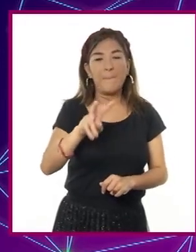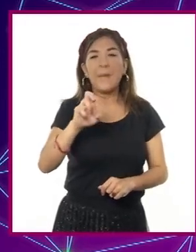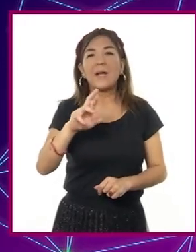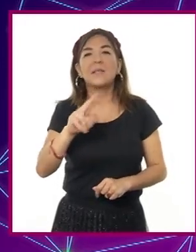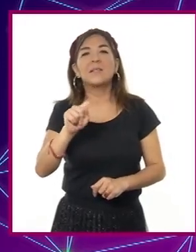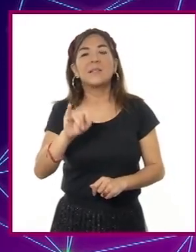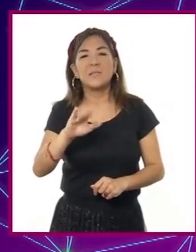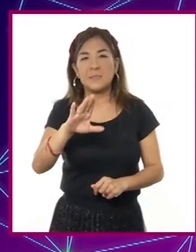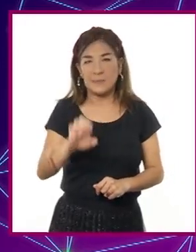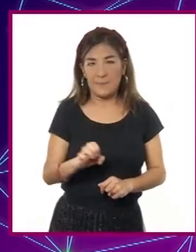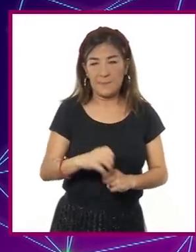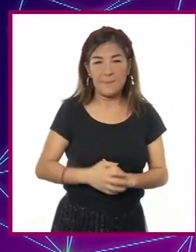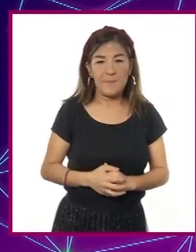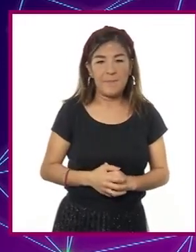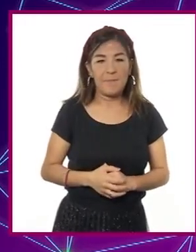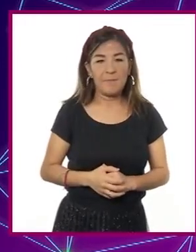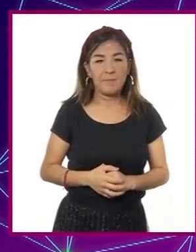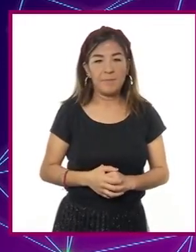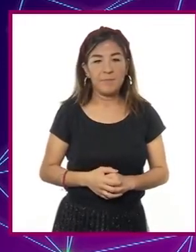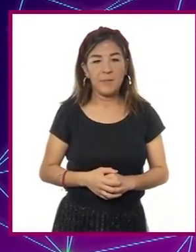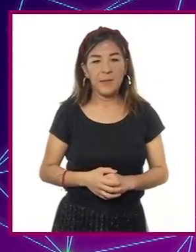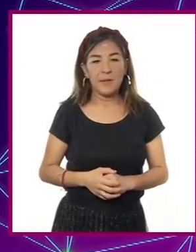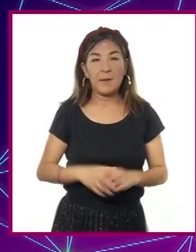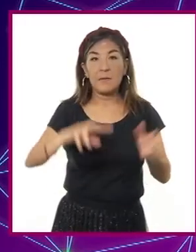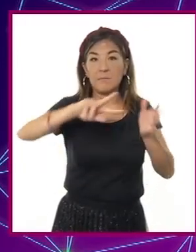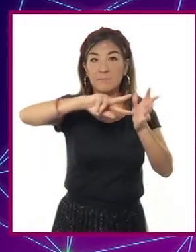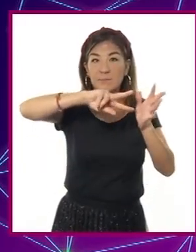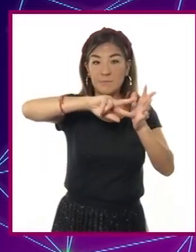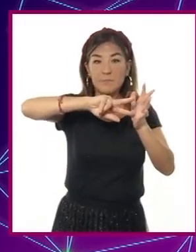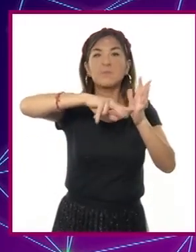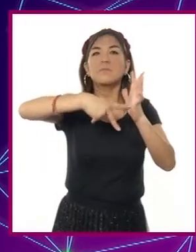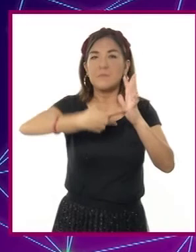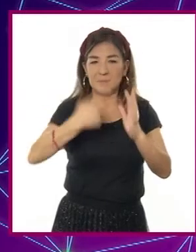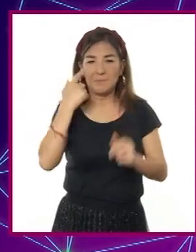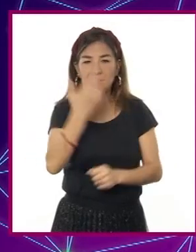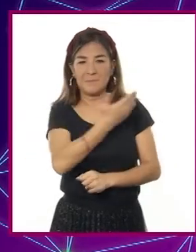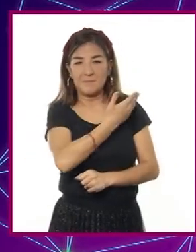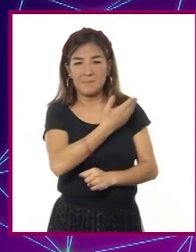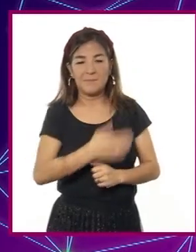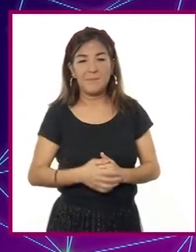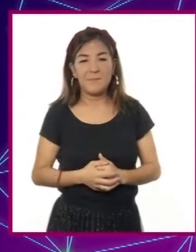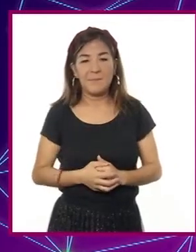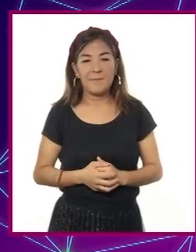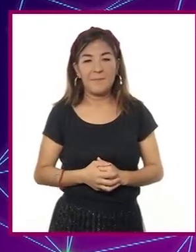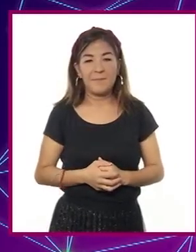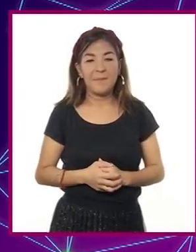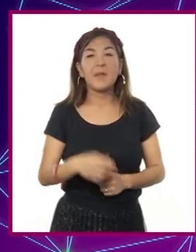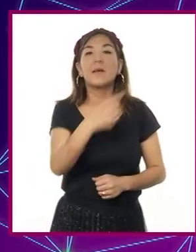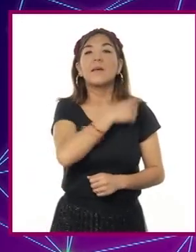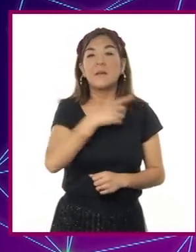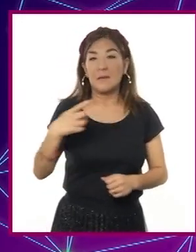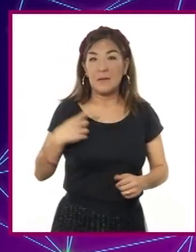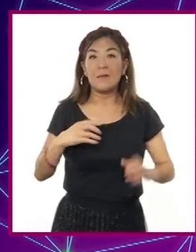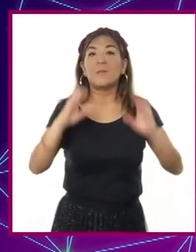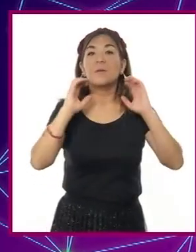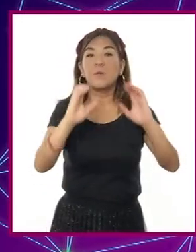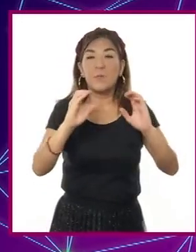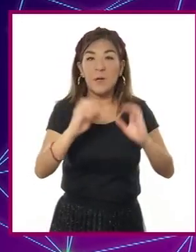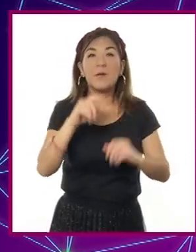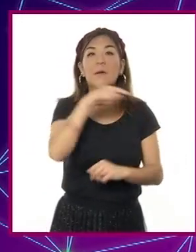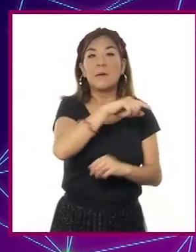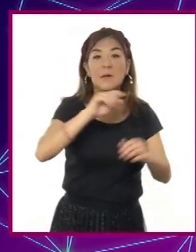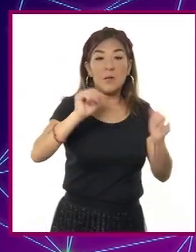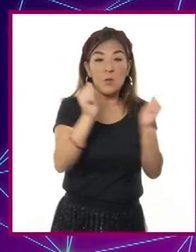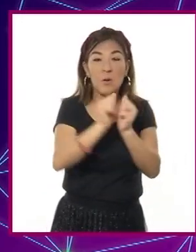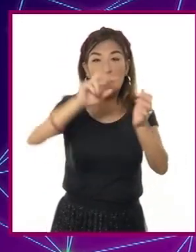Se apoya el compás en M y se traza una circunferencia. Se debe de tener cuidado de que la abertura del